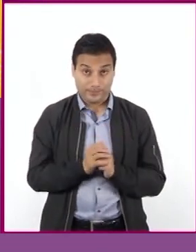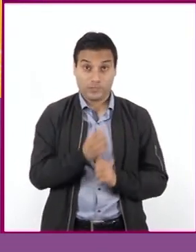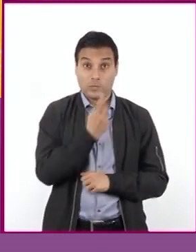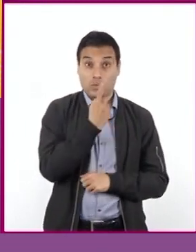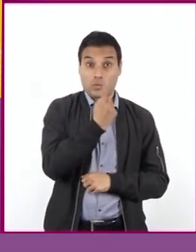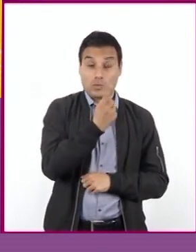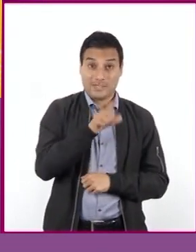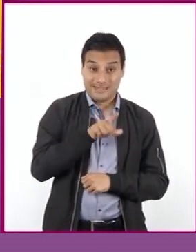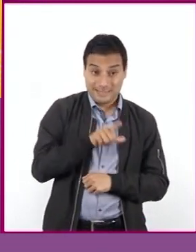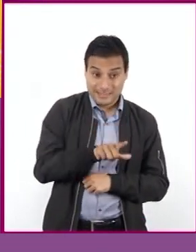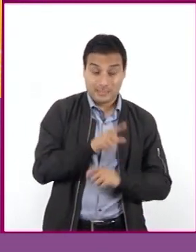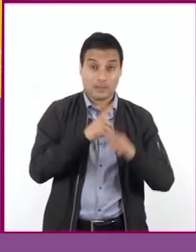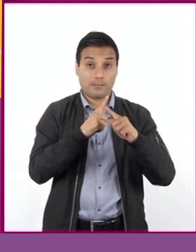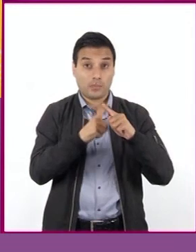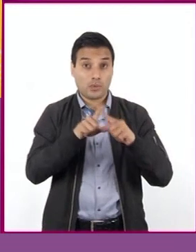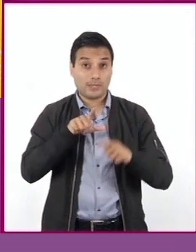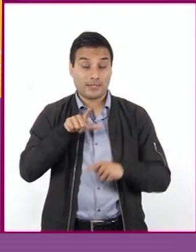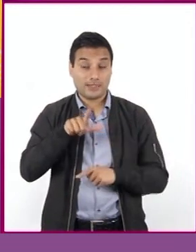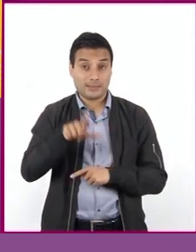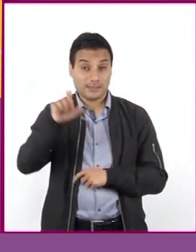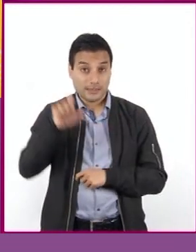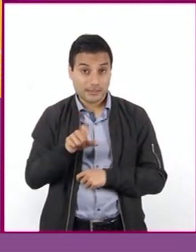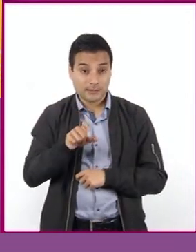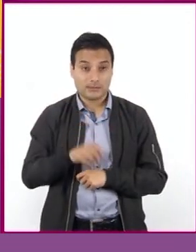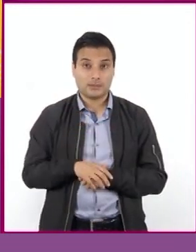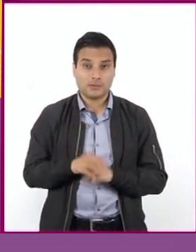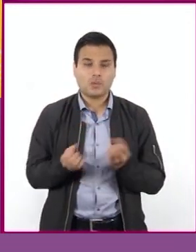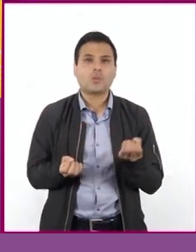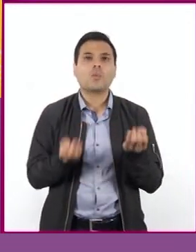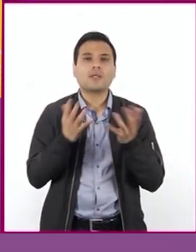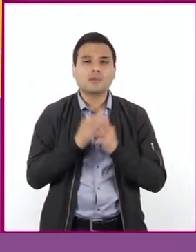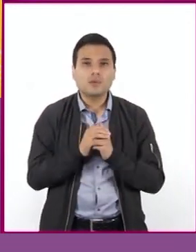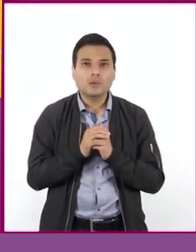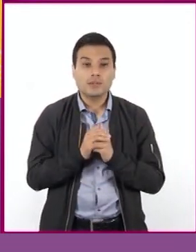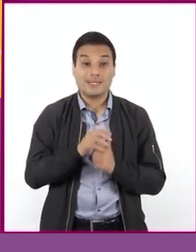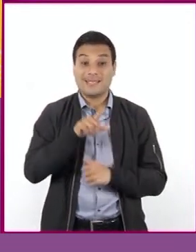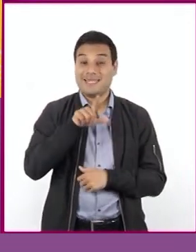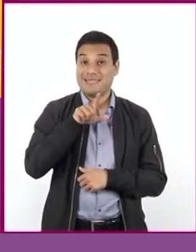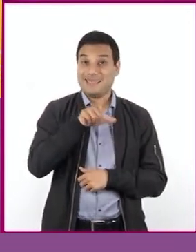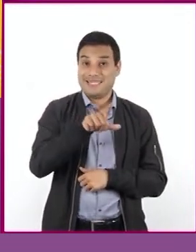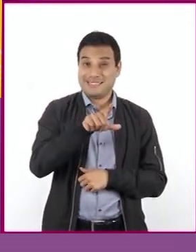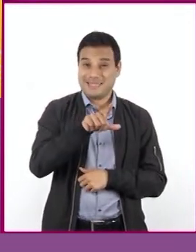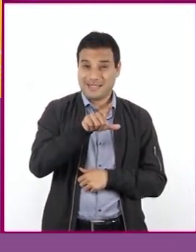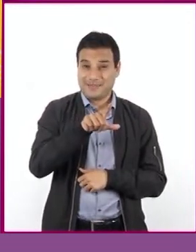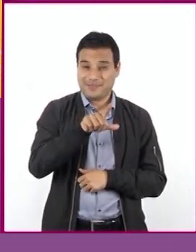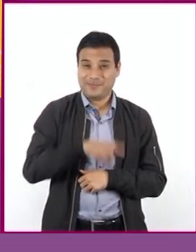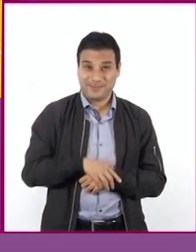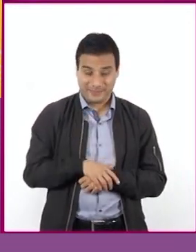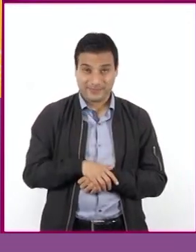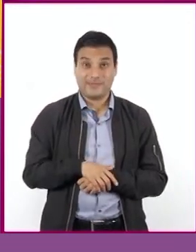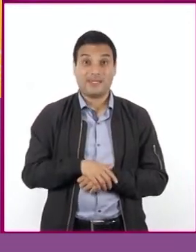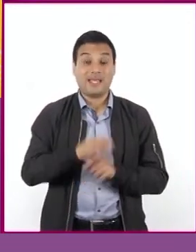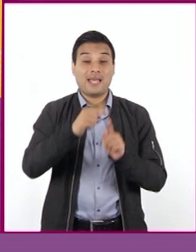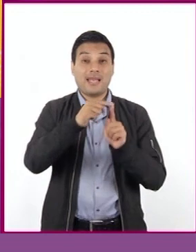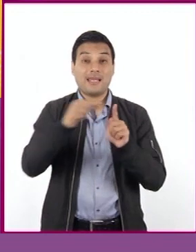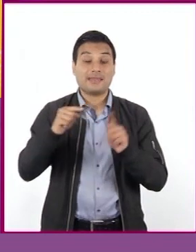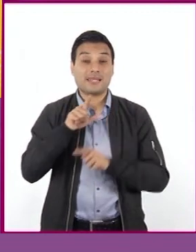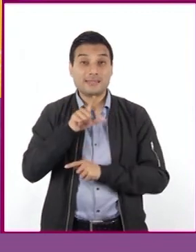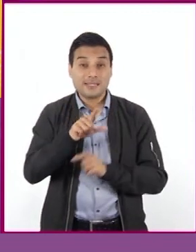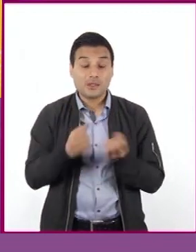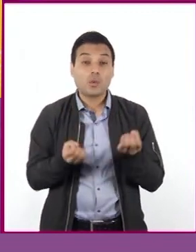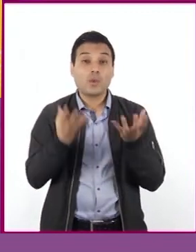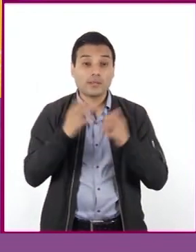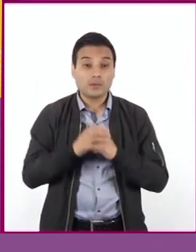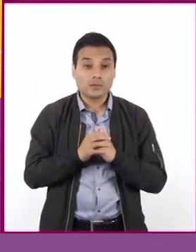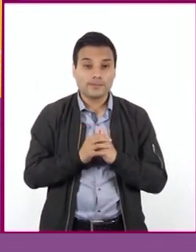por 17x, obtenemos 17y entre 17, que da 1y en el primer miembro